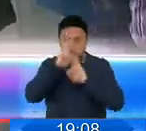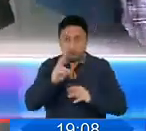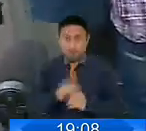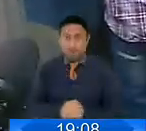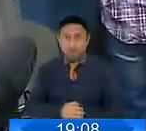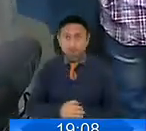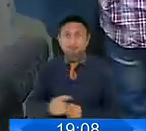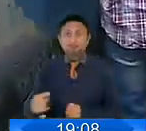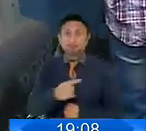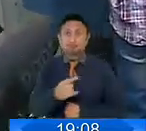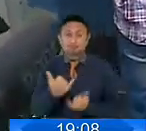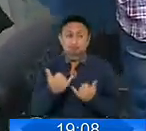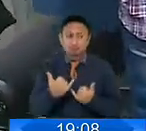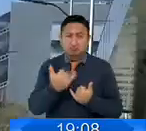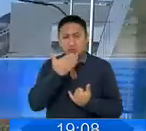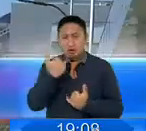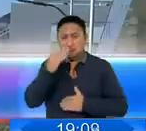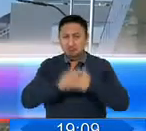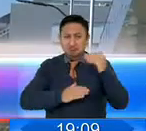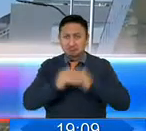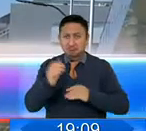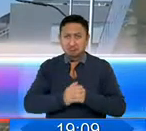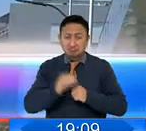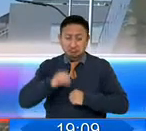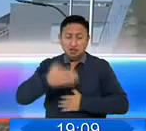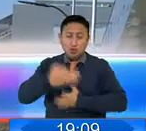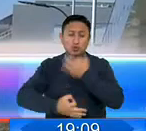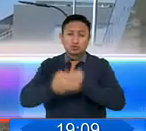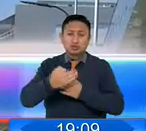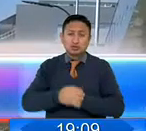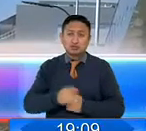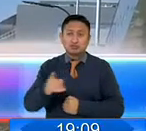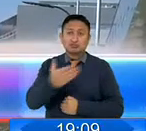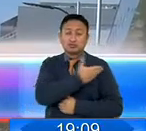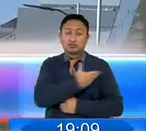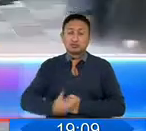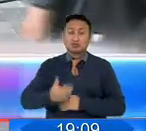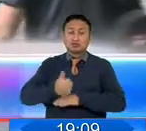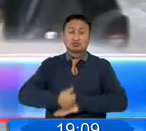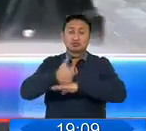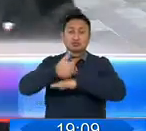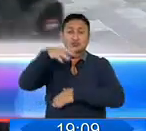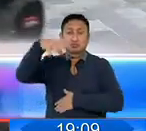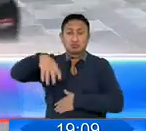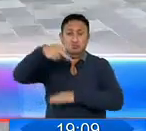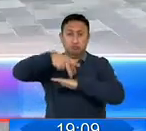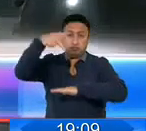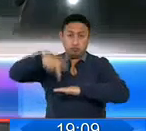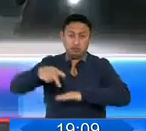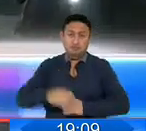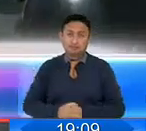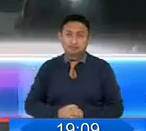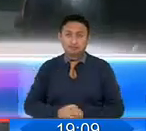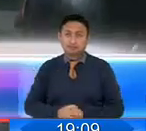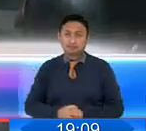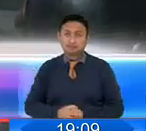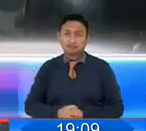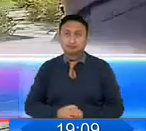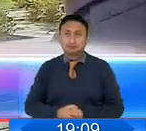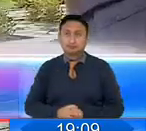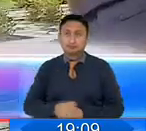creen que es lo más adecuado que puede determinar el presidente del tribunal provincial de pichincha vladimir ja ya